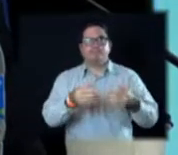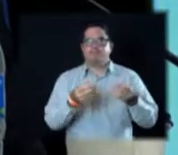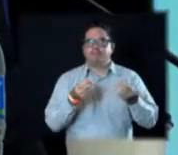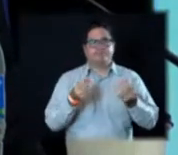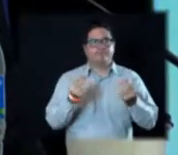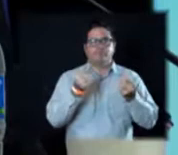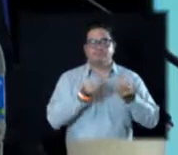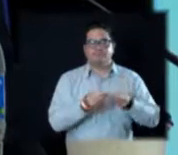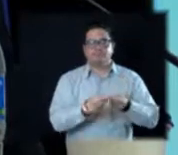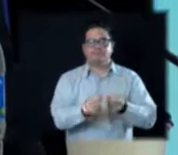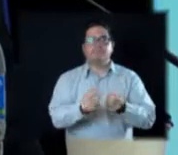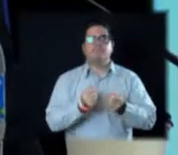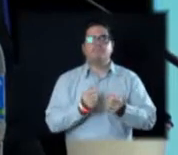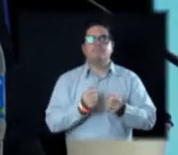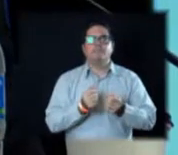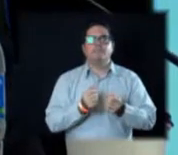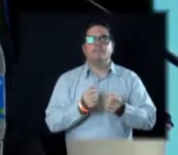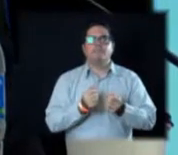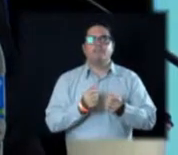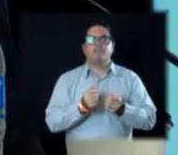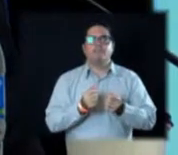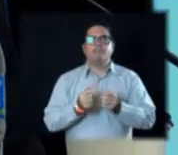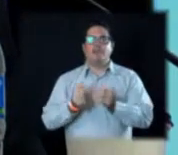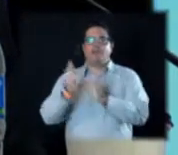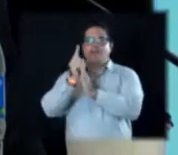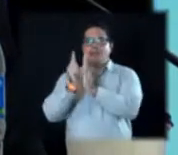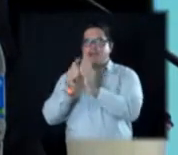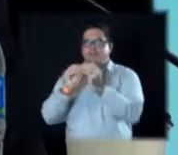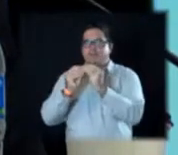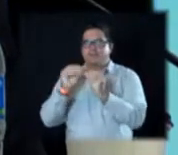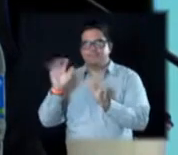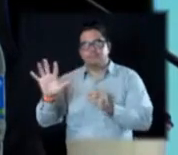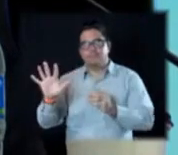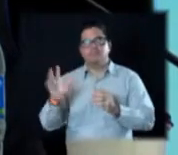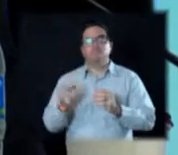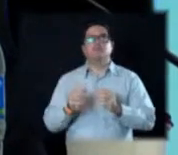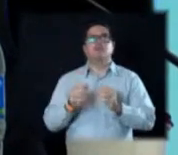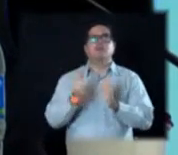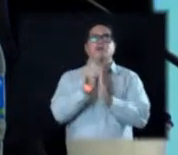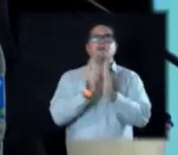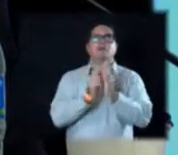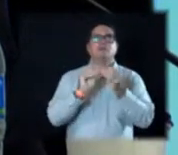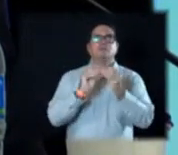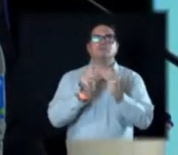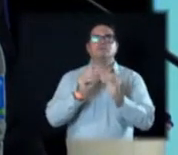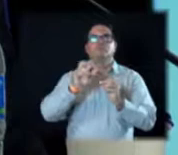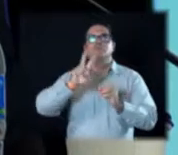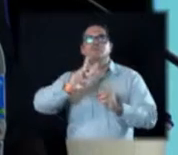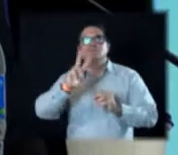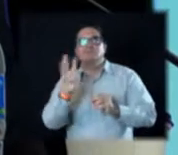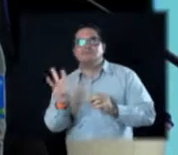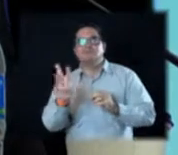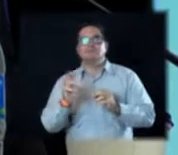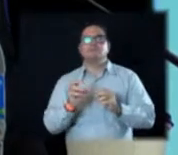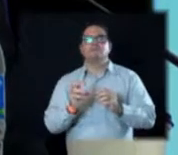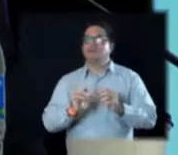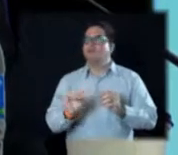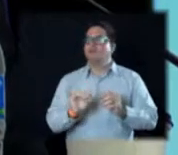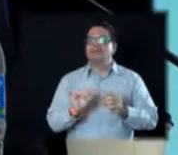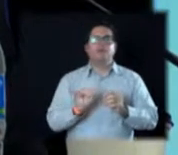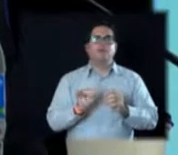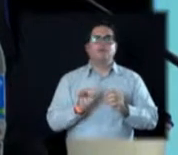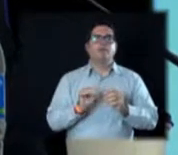ponerlas juntas en la ley número 2, el número 5 y la ley 26,